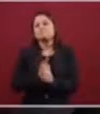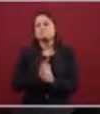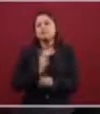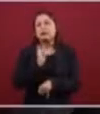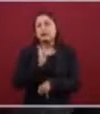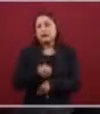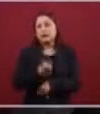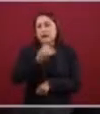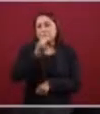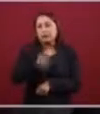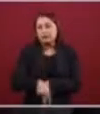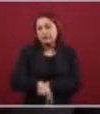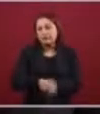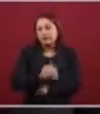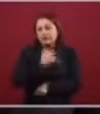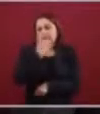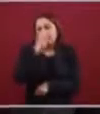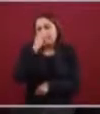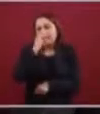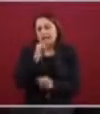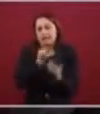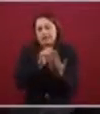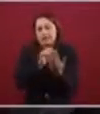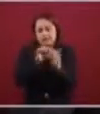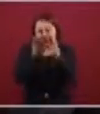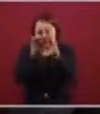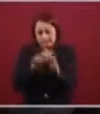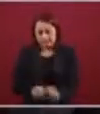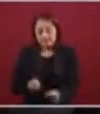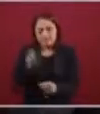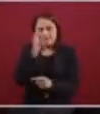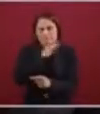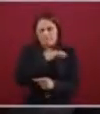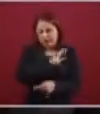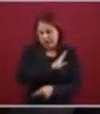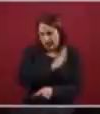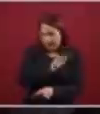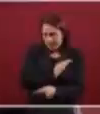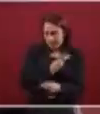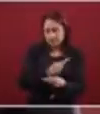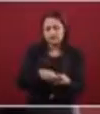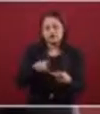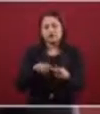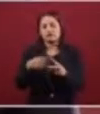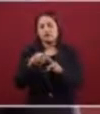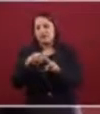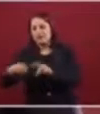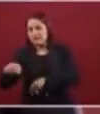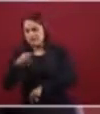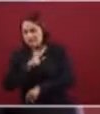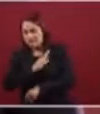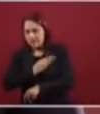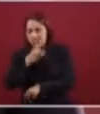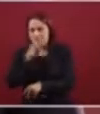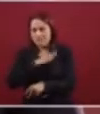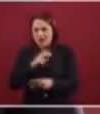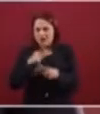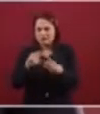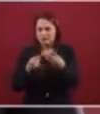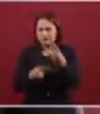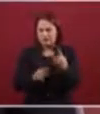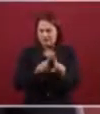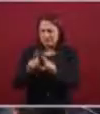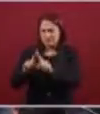muchos errores. Incluso de ortografía, de redacción, de sintaxis, en las cabezas, etcétera. ¿Esto es